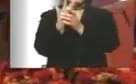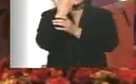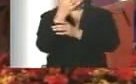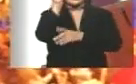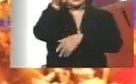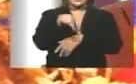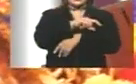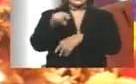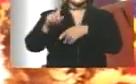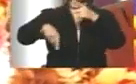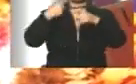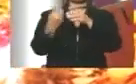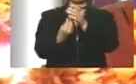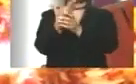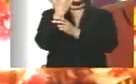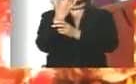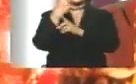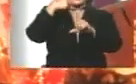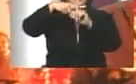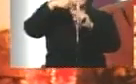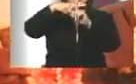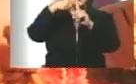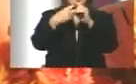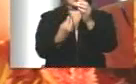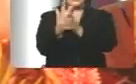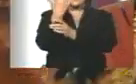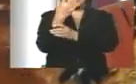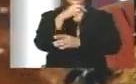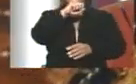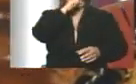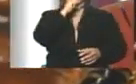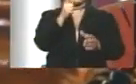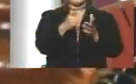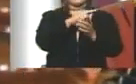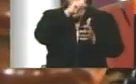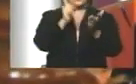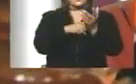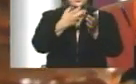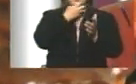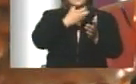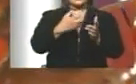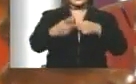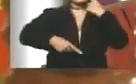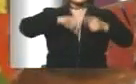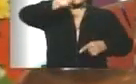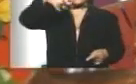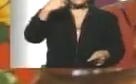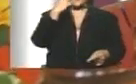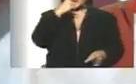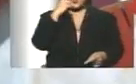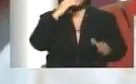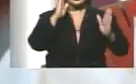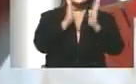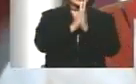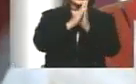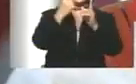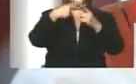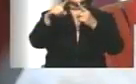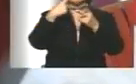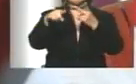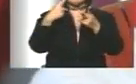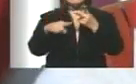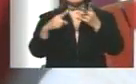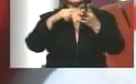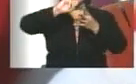velorio de cruz que para mí era según una manifestación más completa en Venezuela después de la Navidad y después llega junio y tiene manifestaciones de